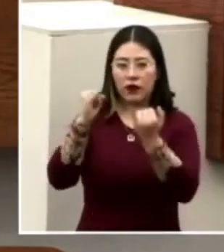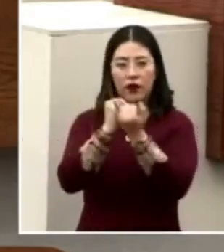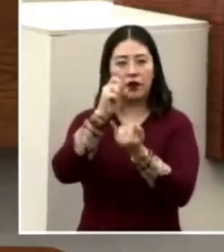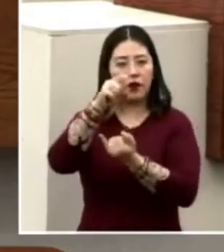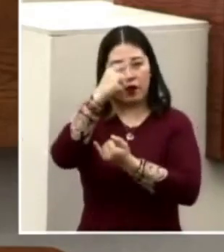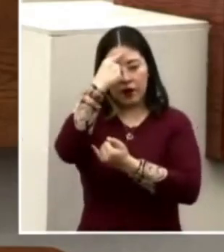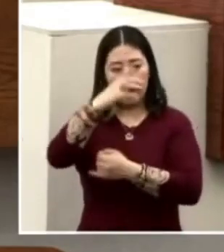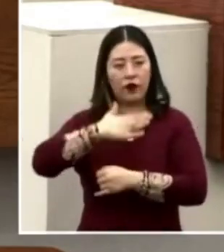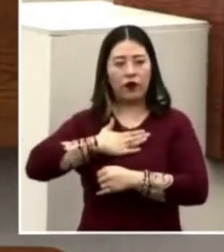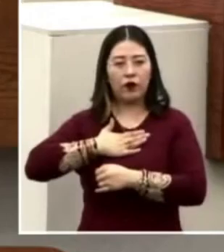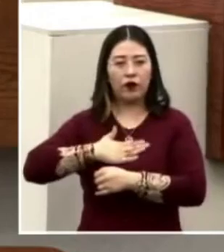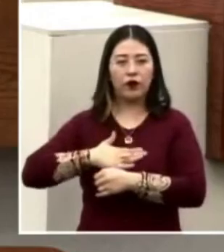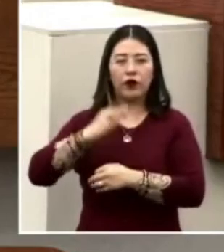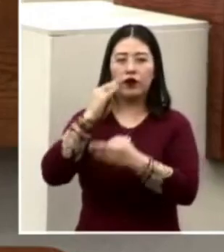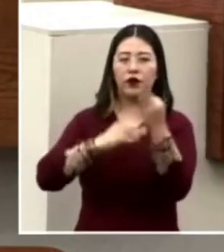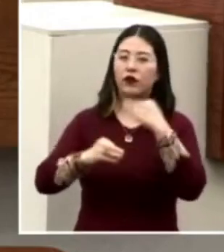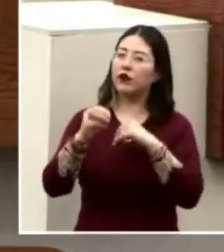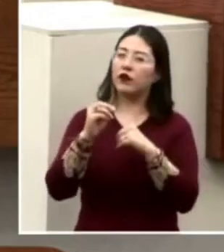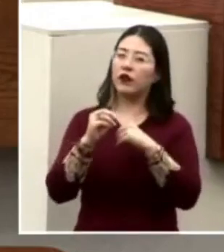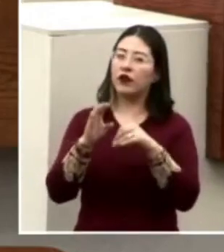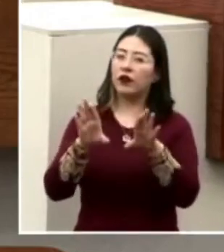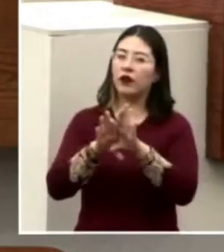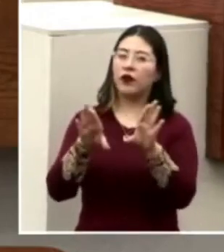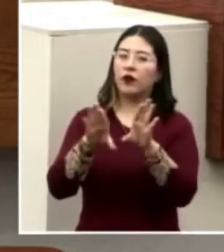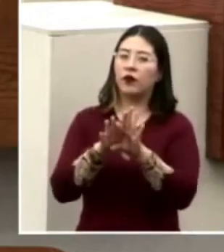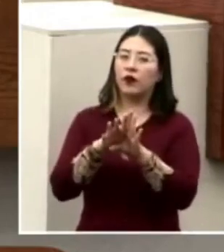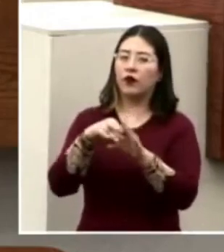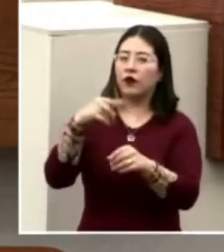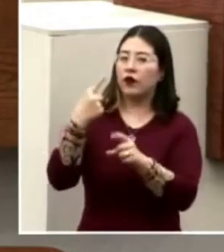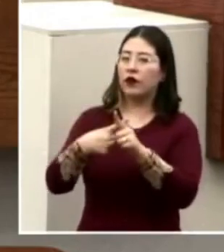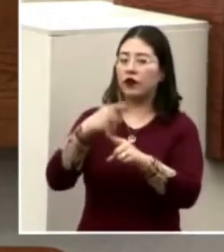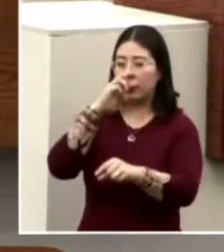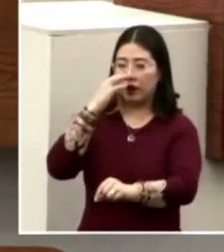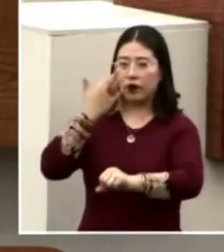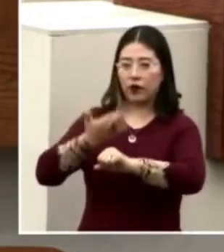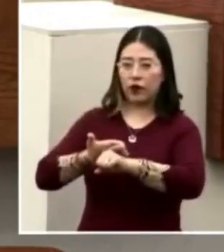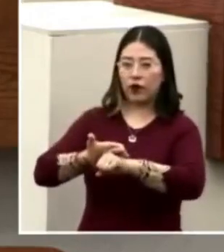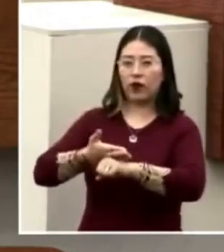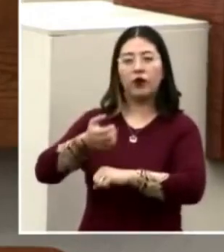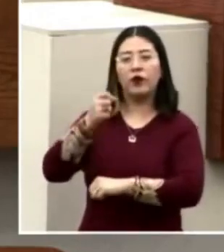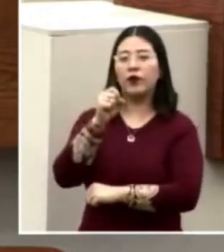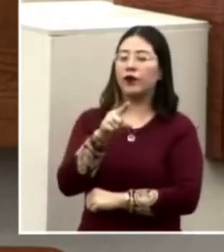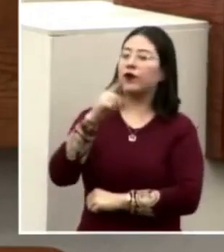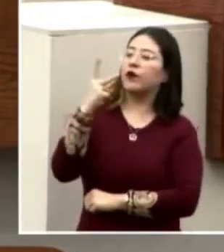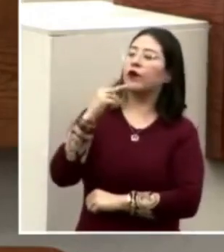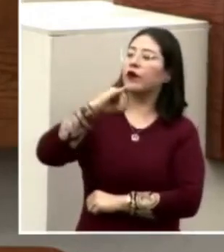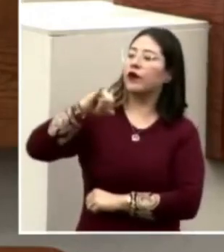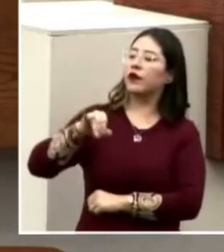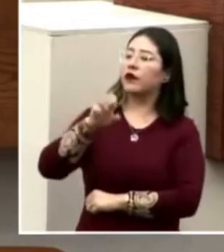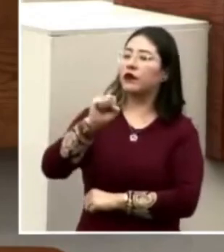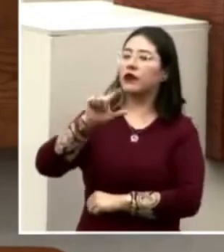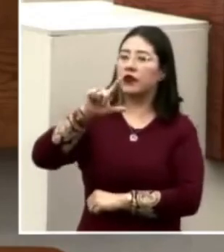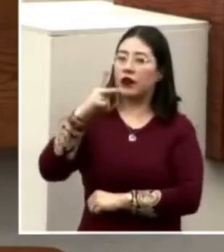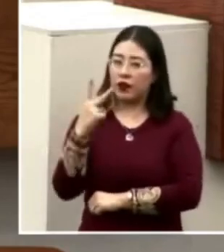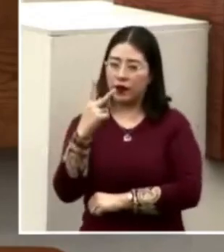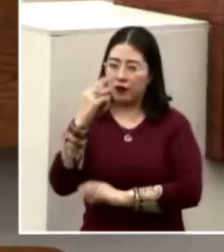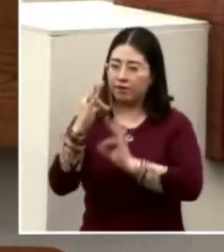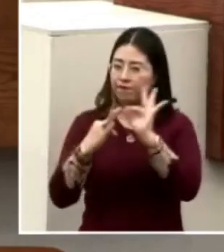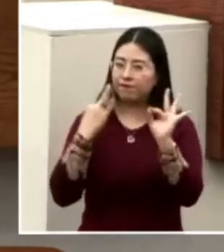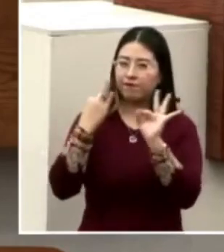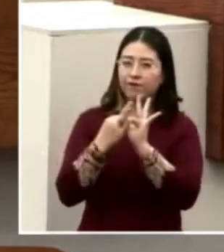impartición de justicia, que corre a cargo del Poder Judicial. Y aquí hay una perfecta